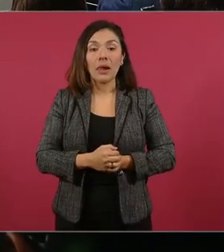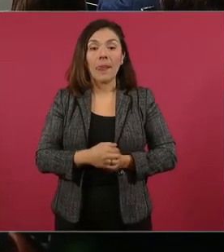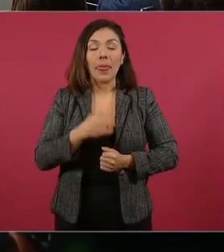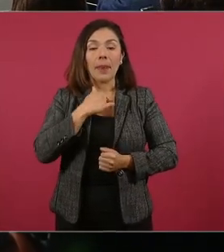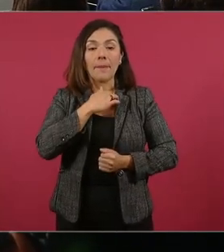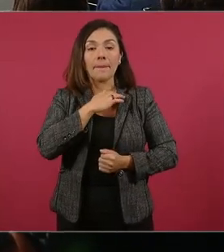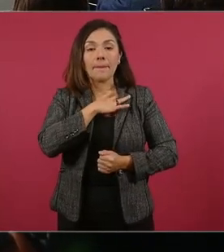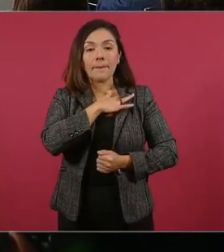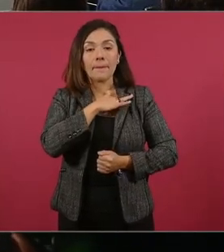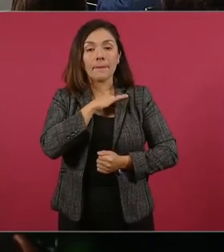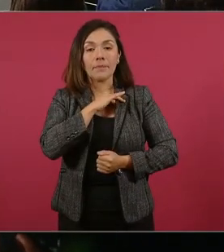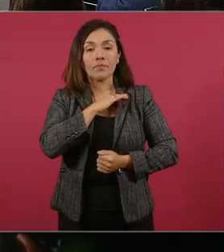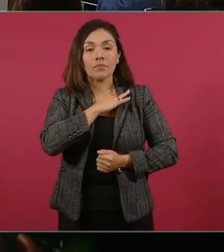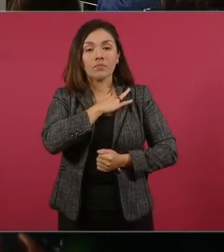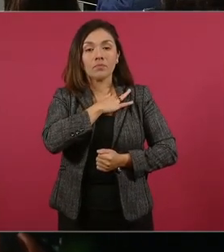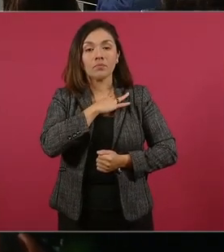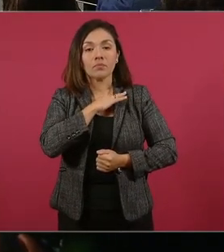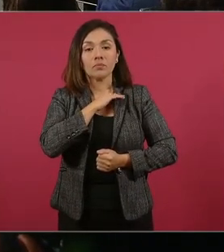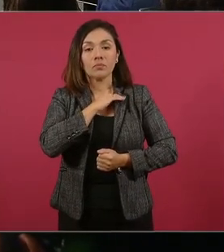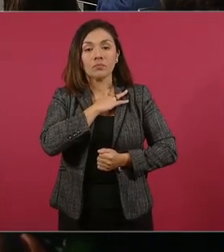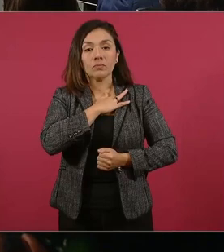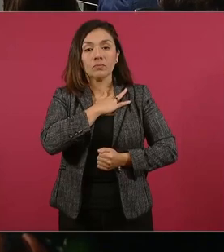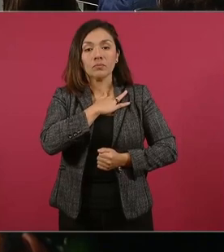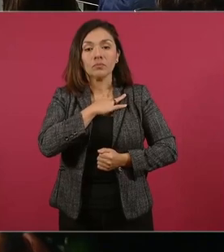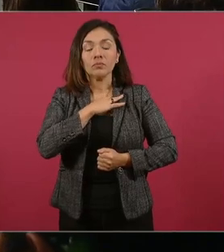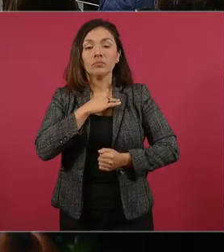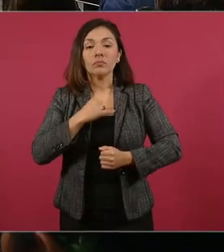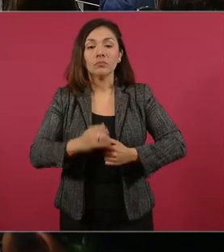Es media superior.